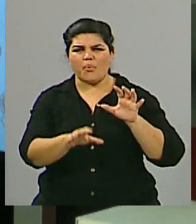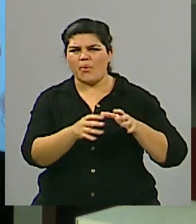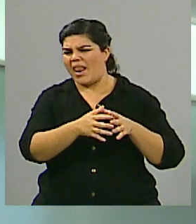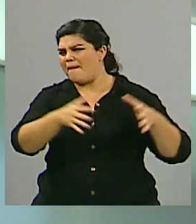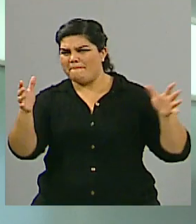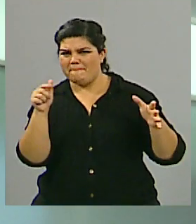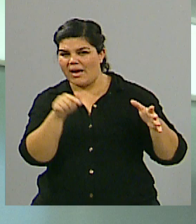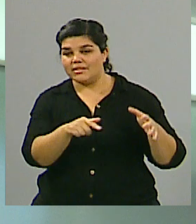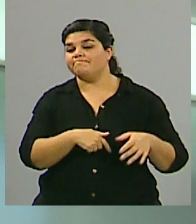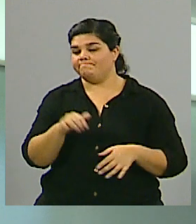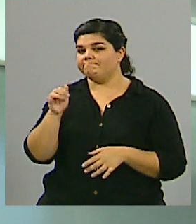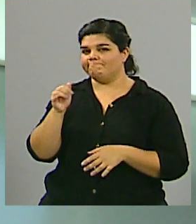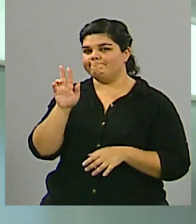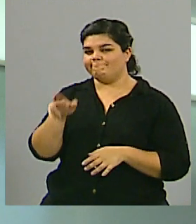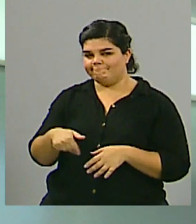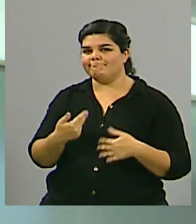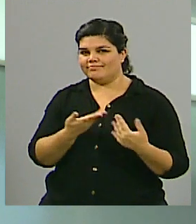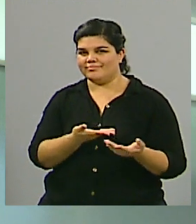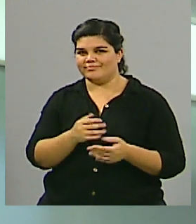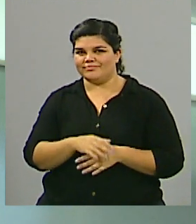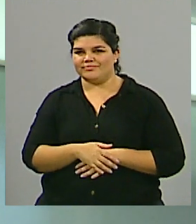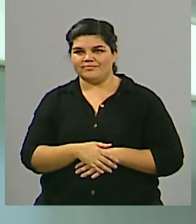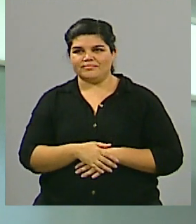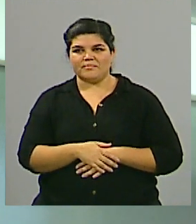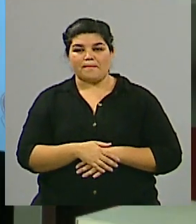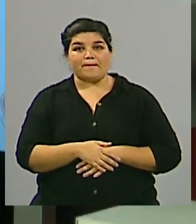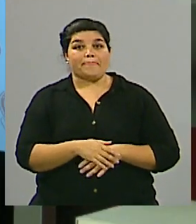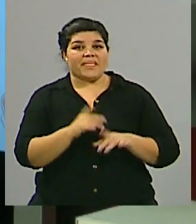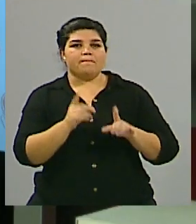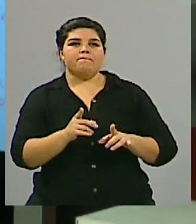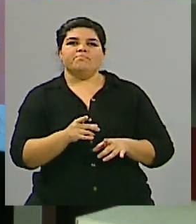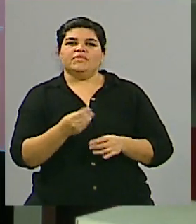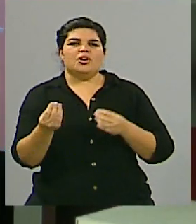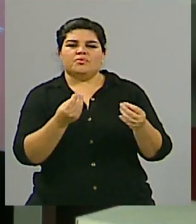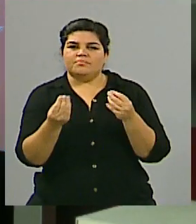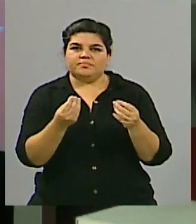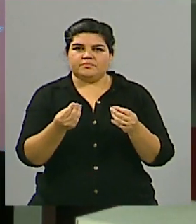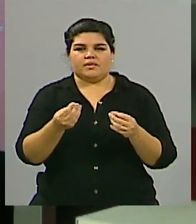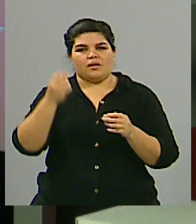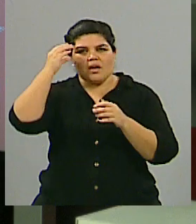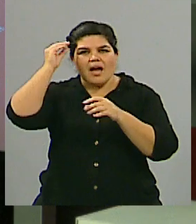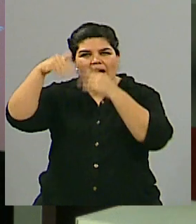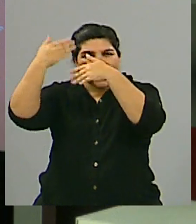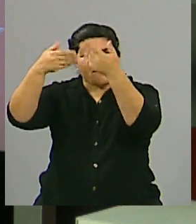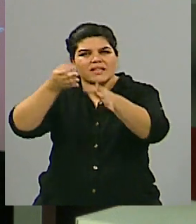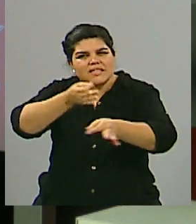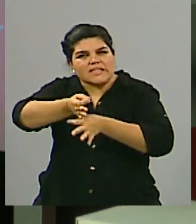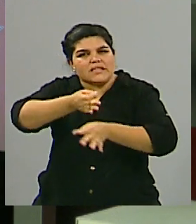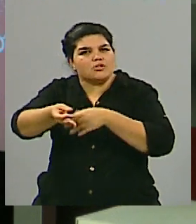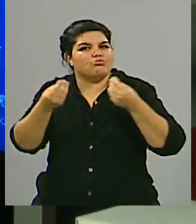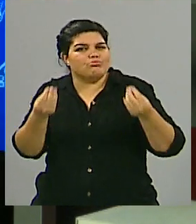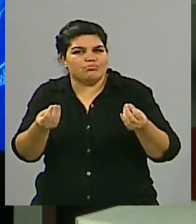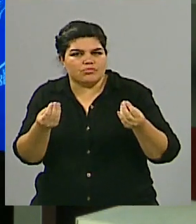de acoso. ¿Cómo es la formación? Y me parece y creo que es interesante hablar de eso en el ámbito de universitario, digo, ¿por